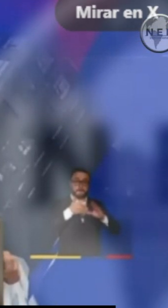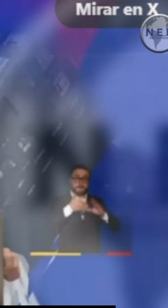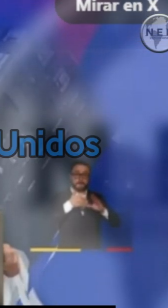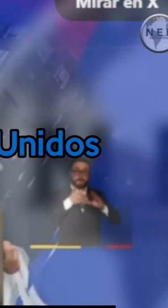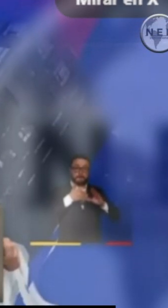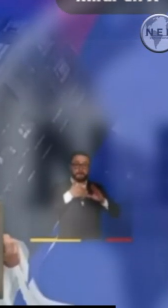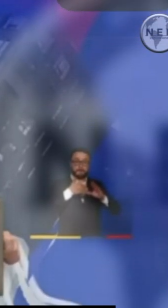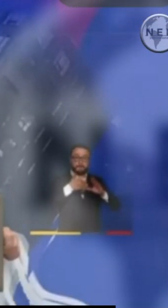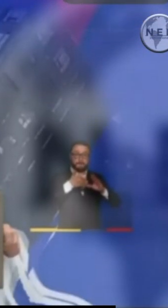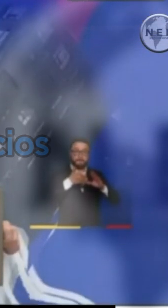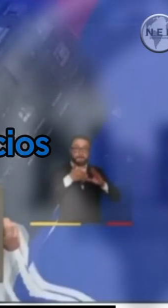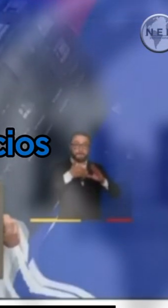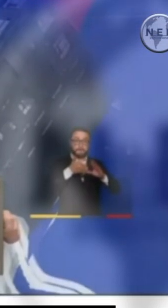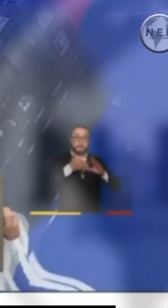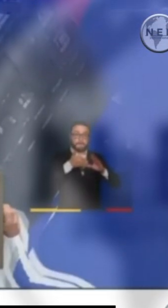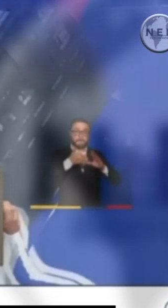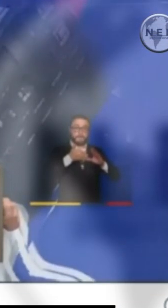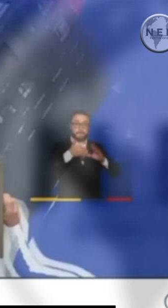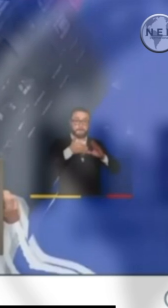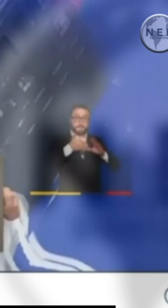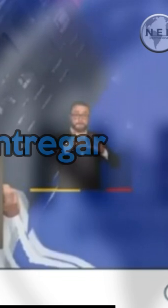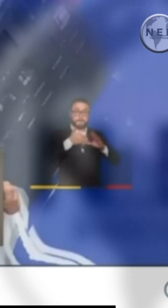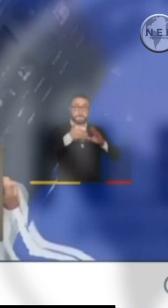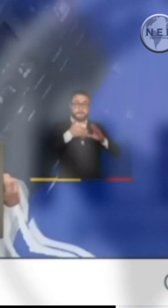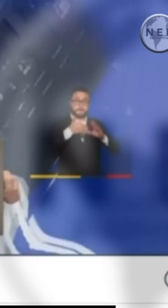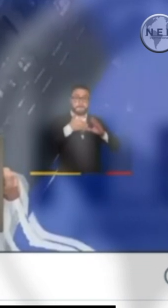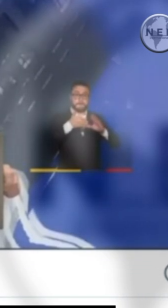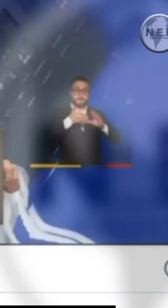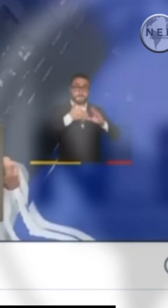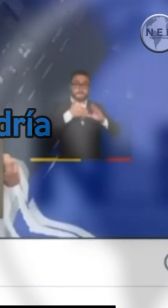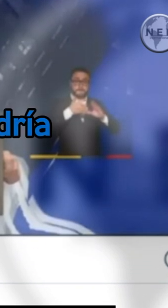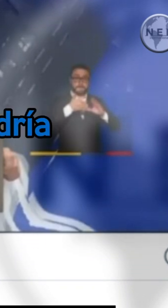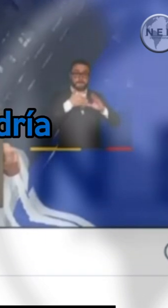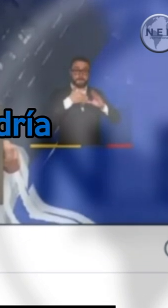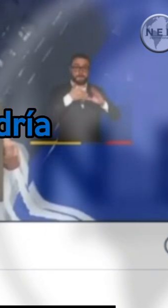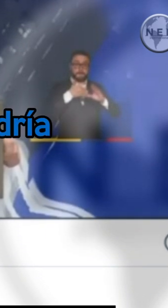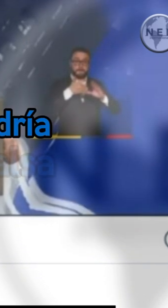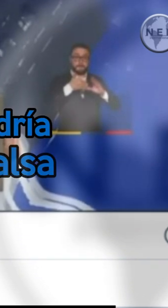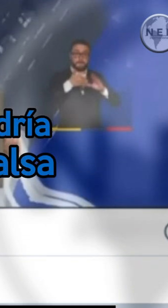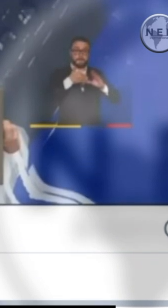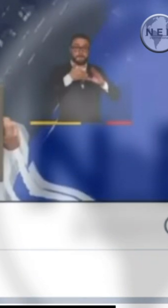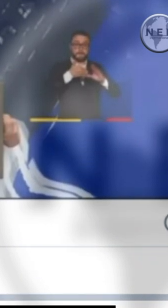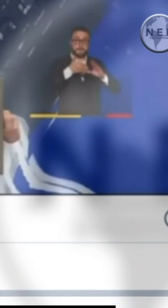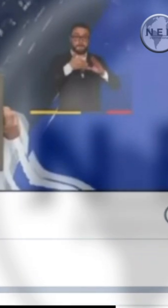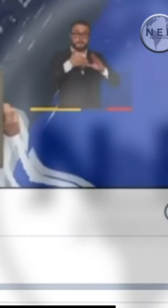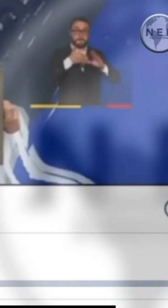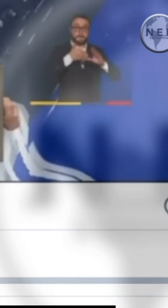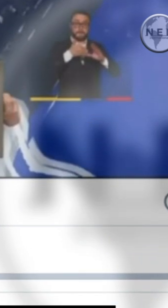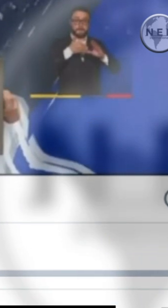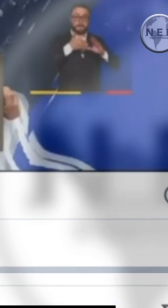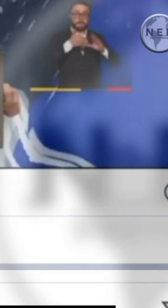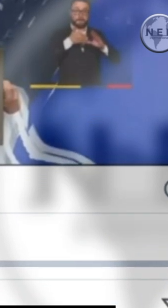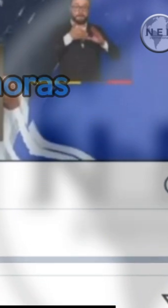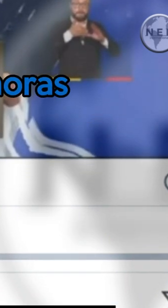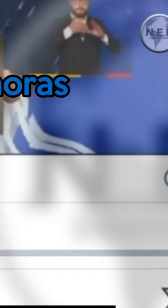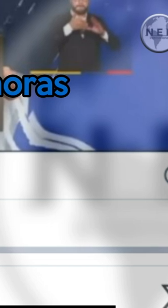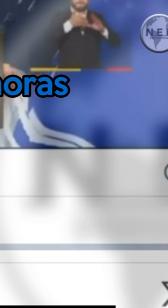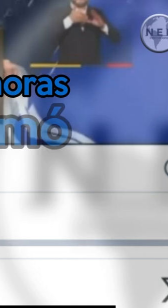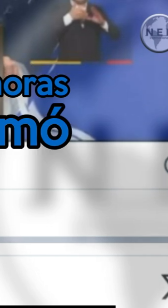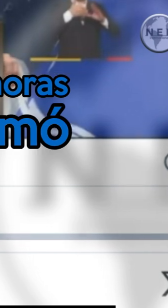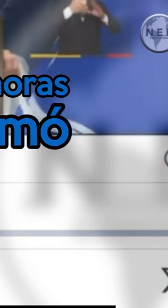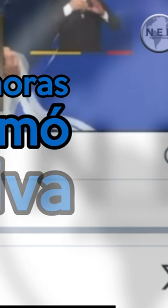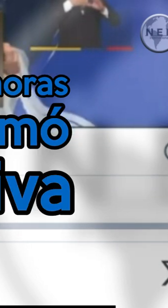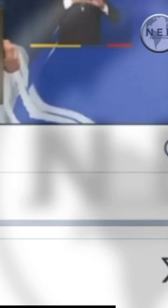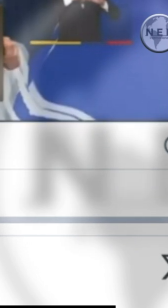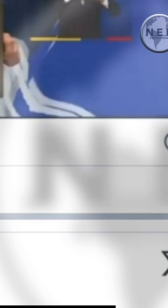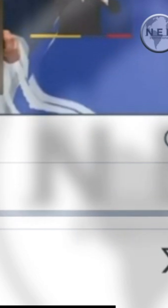detenidos en Estados Unidos para recibir beneficios penales a cambio de entregar información que podría terminar siendo falsa. Pasadas apenas 48 horas desde que